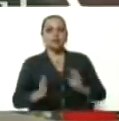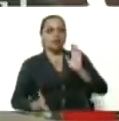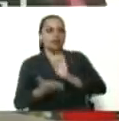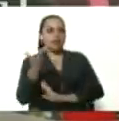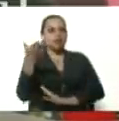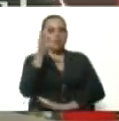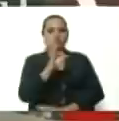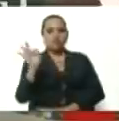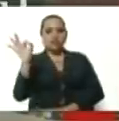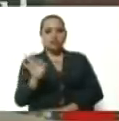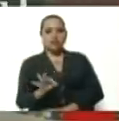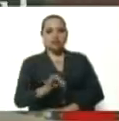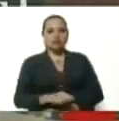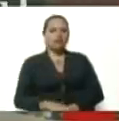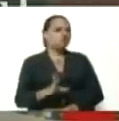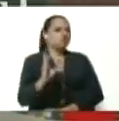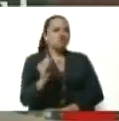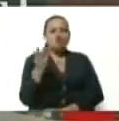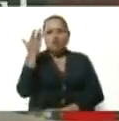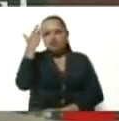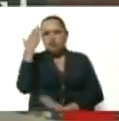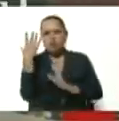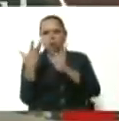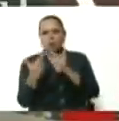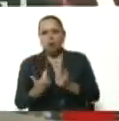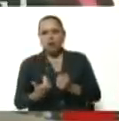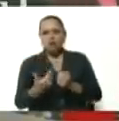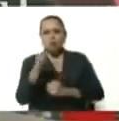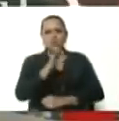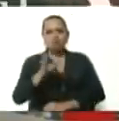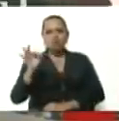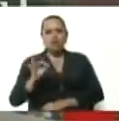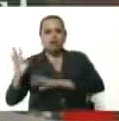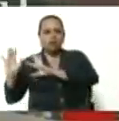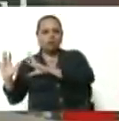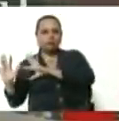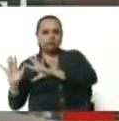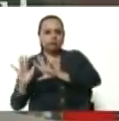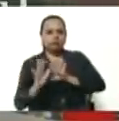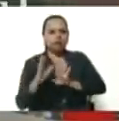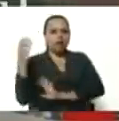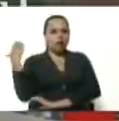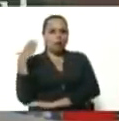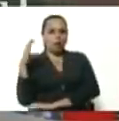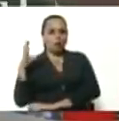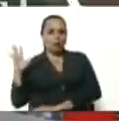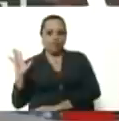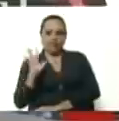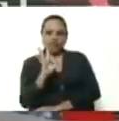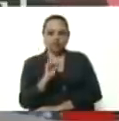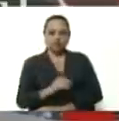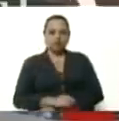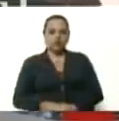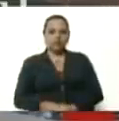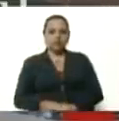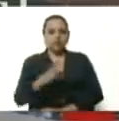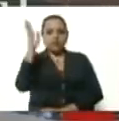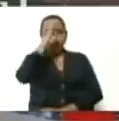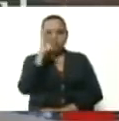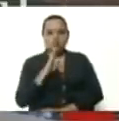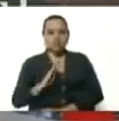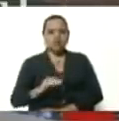porcentaje... No sé qué porcentaje ocupan los casos importados, los casos del virus colombiano, los casos de